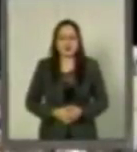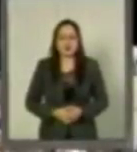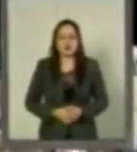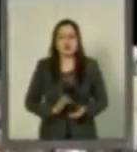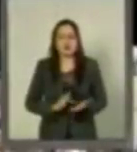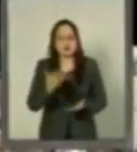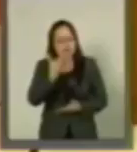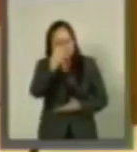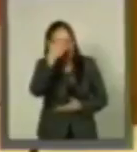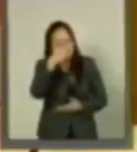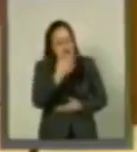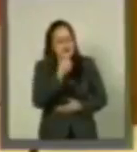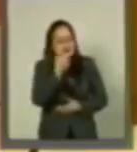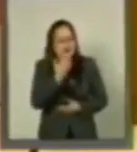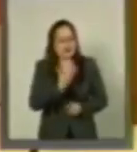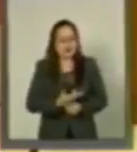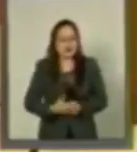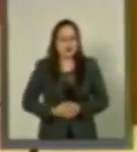Gracias, secretario.